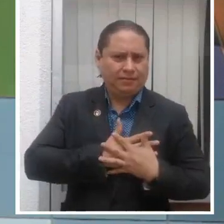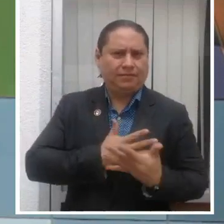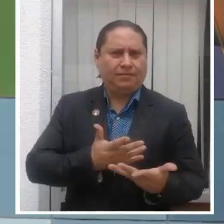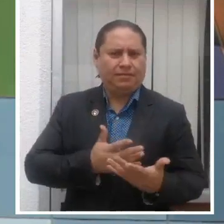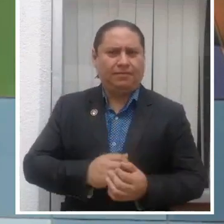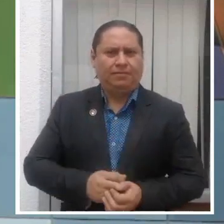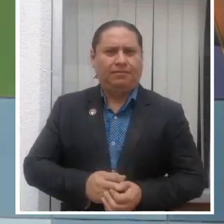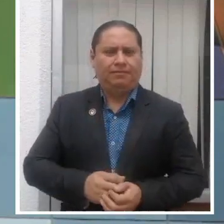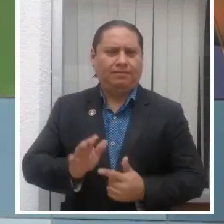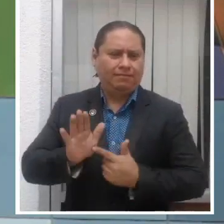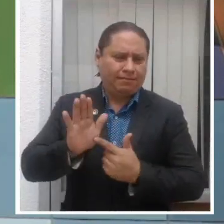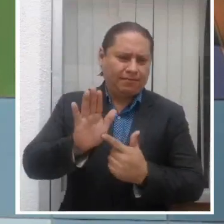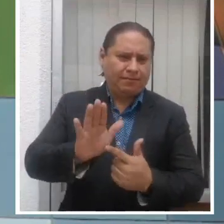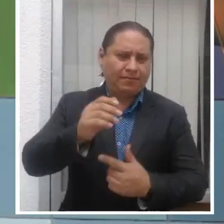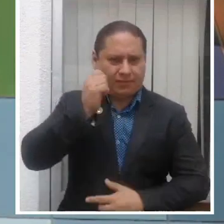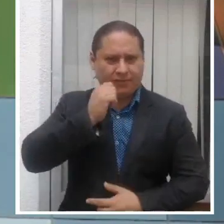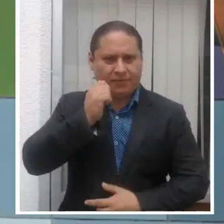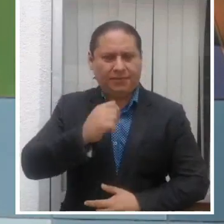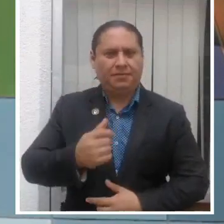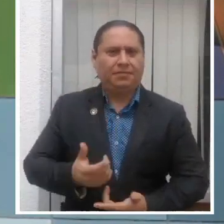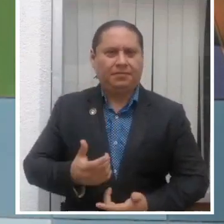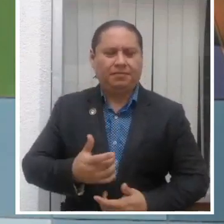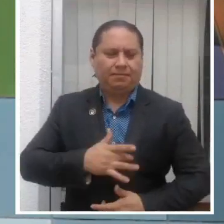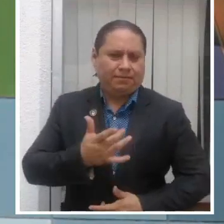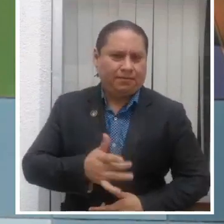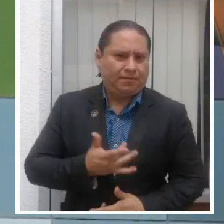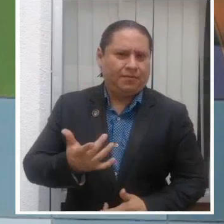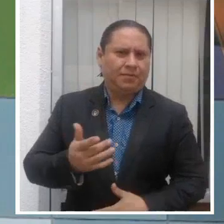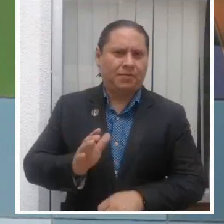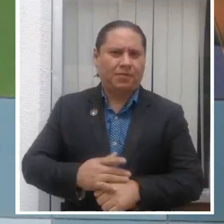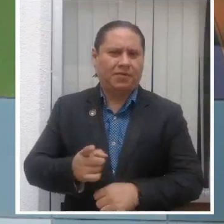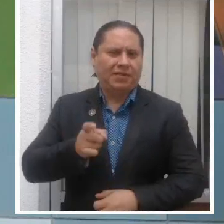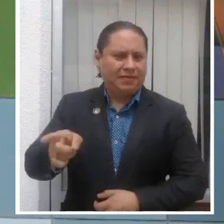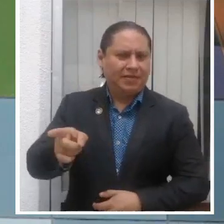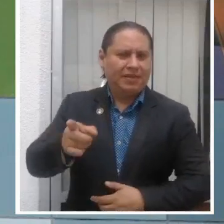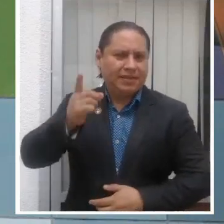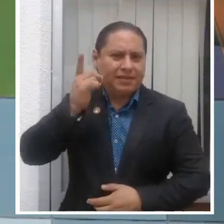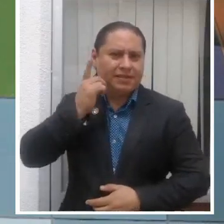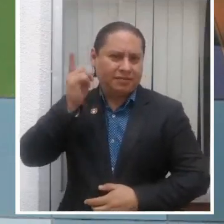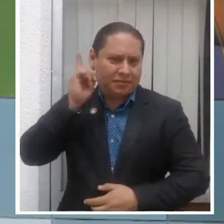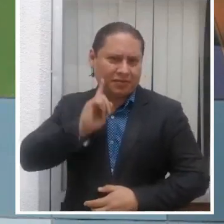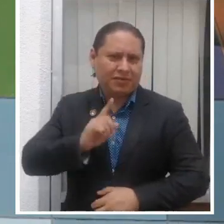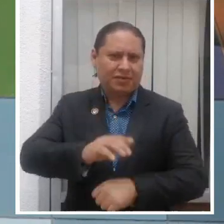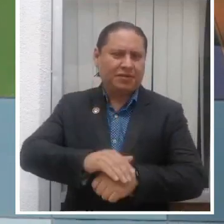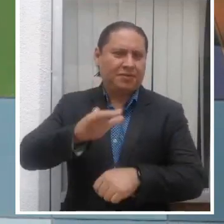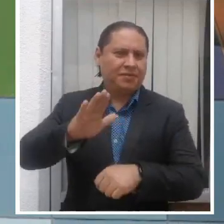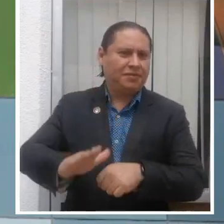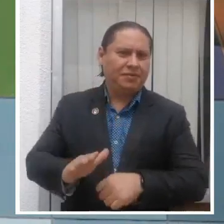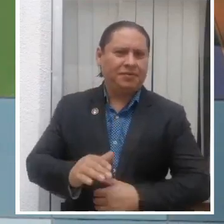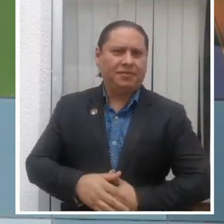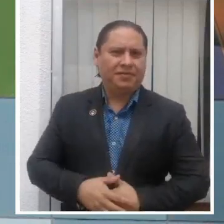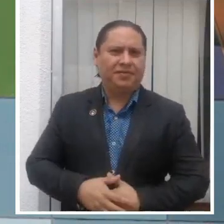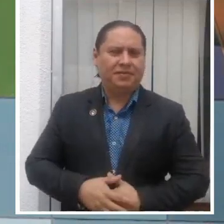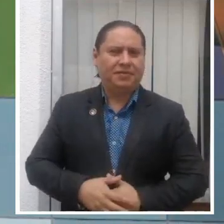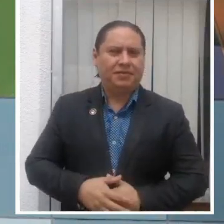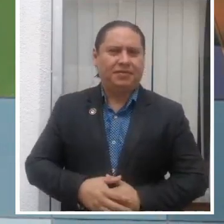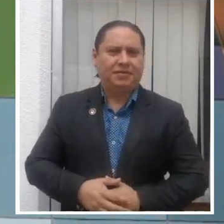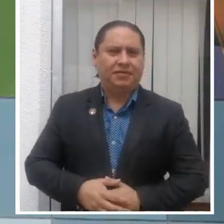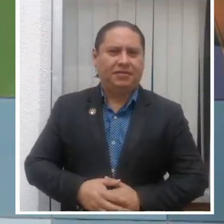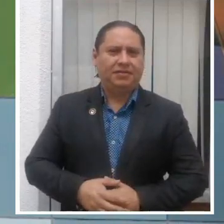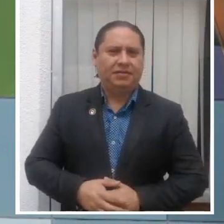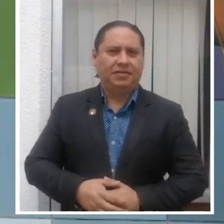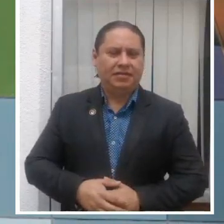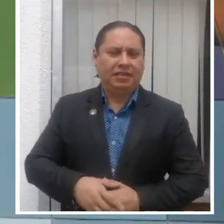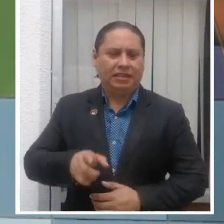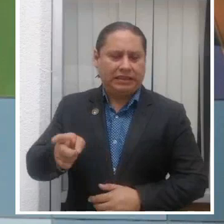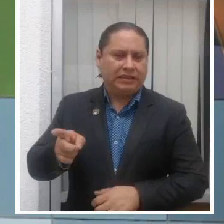lo ha demostrado, ¿no? Y es algo que yo siento mucho por la diputada Petrona, amiga, y que yo así la he nombrado y la